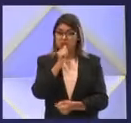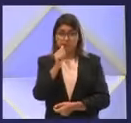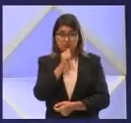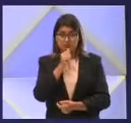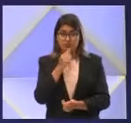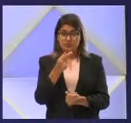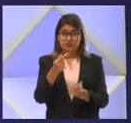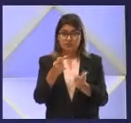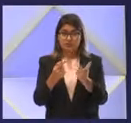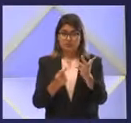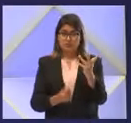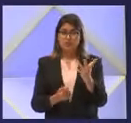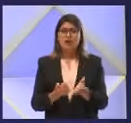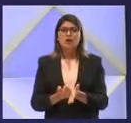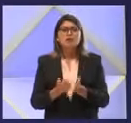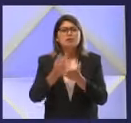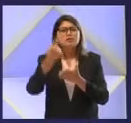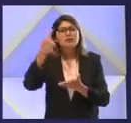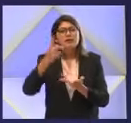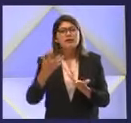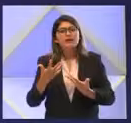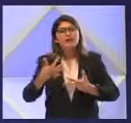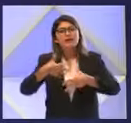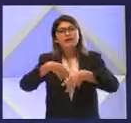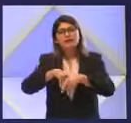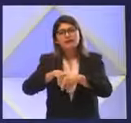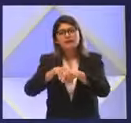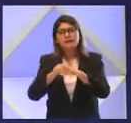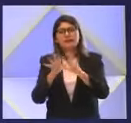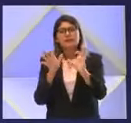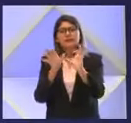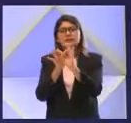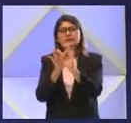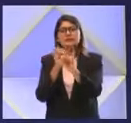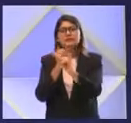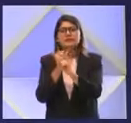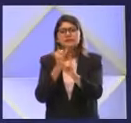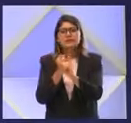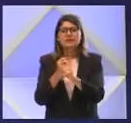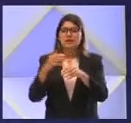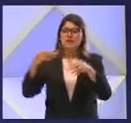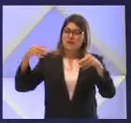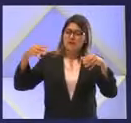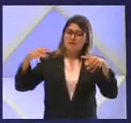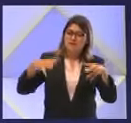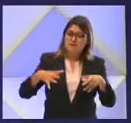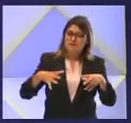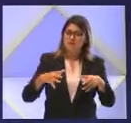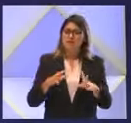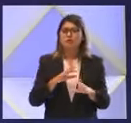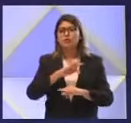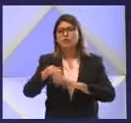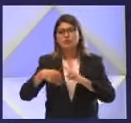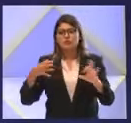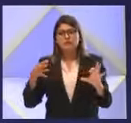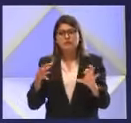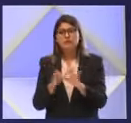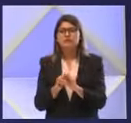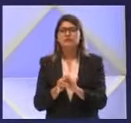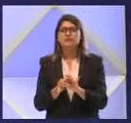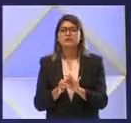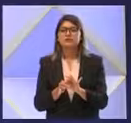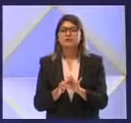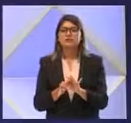eso abona a la inclusión digital espectro acceso a fibra compartición este